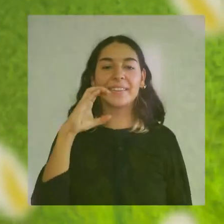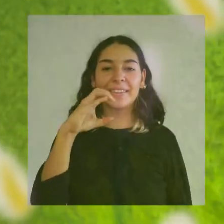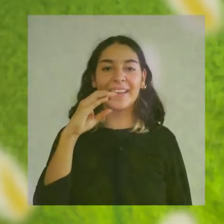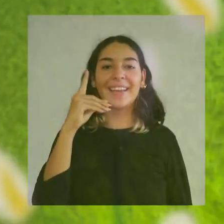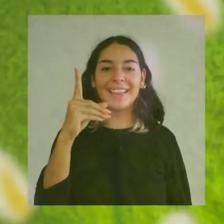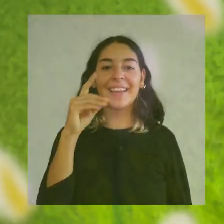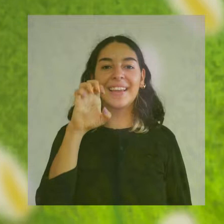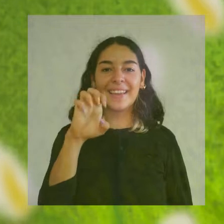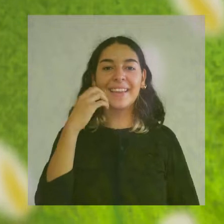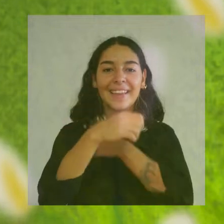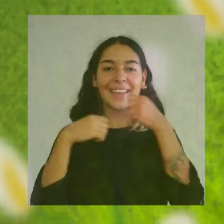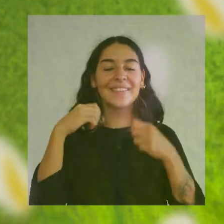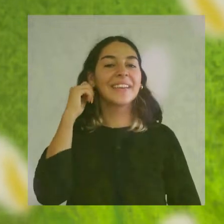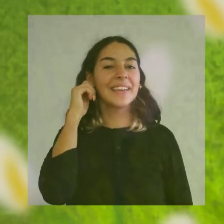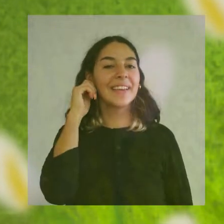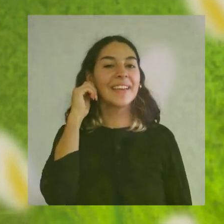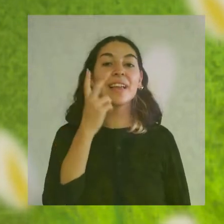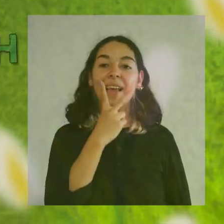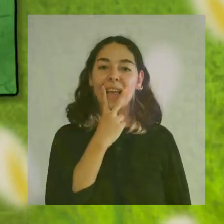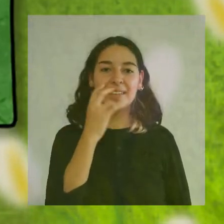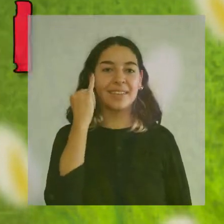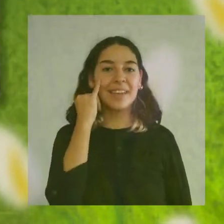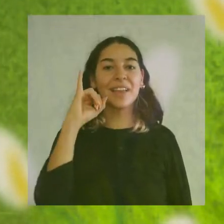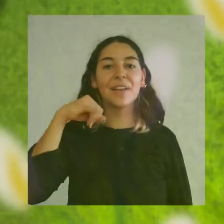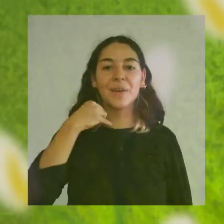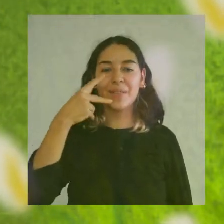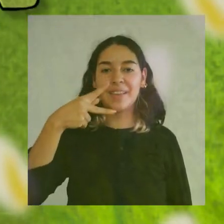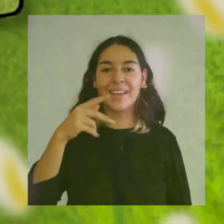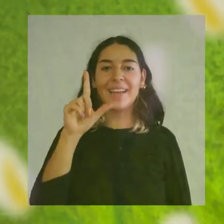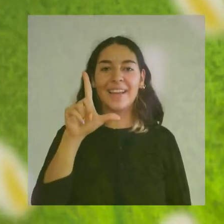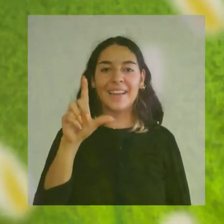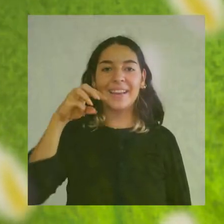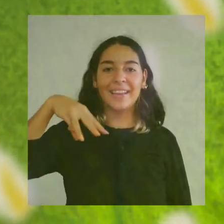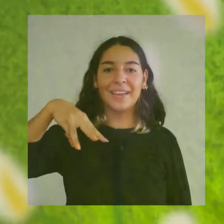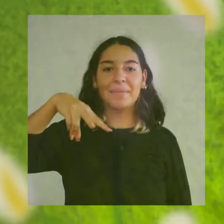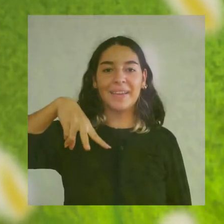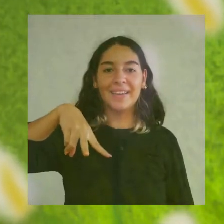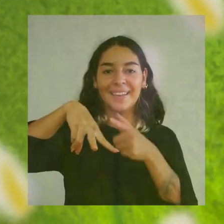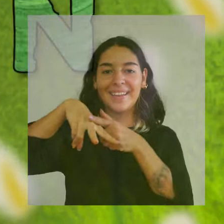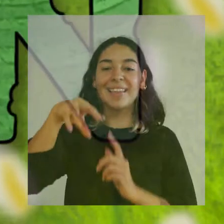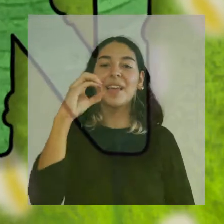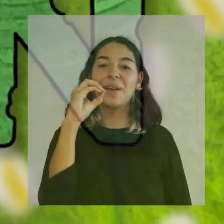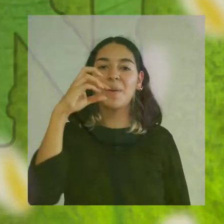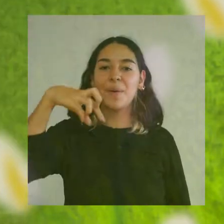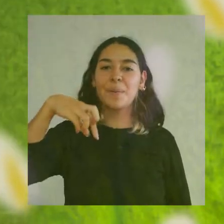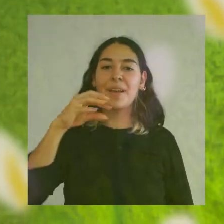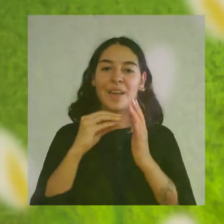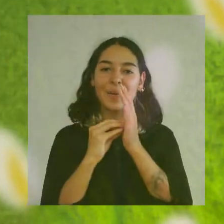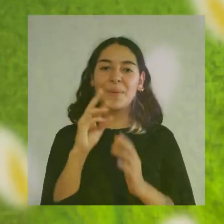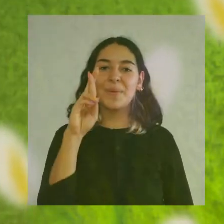A, B, C, D, E, F, G, H, I, J, K, L, M, N,